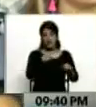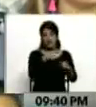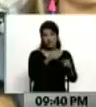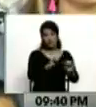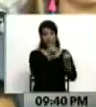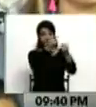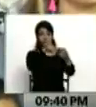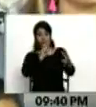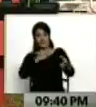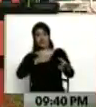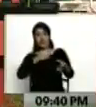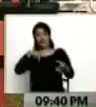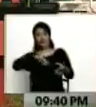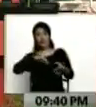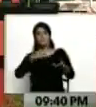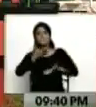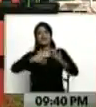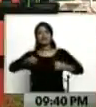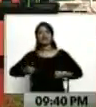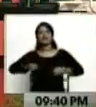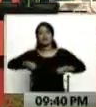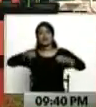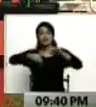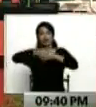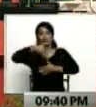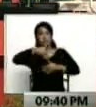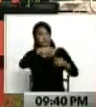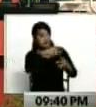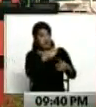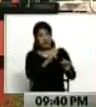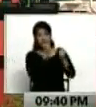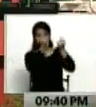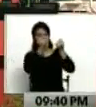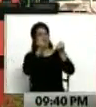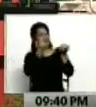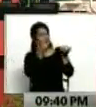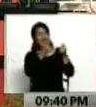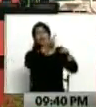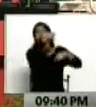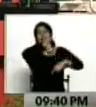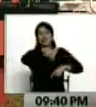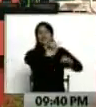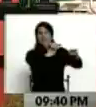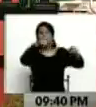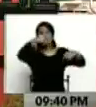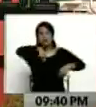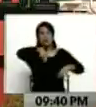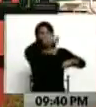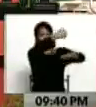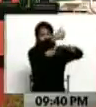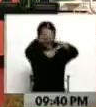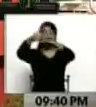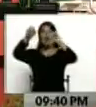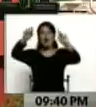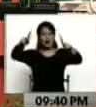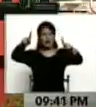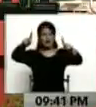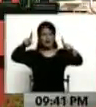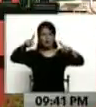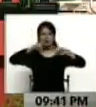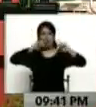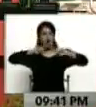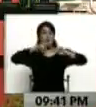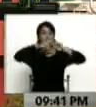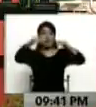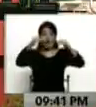mercosur ellos los presidentes no los pueblos no los pueblos la unidad trascendió a